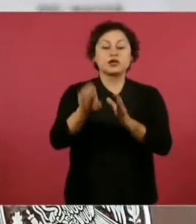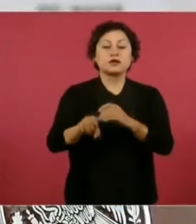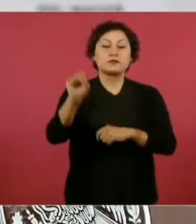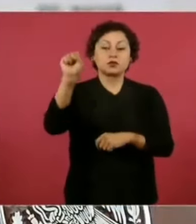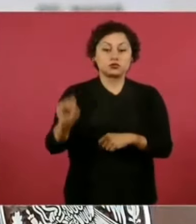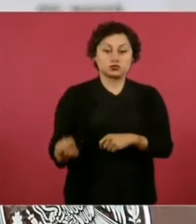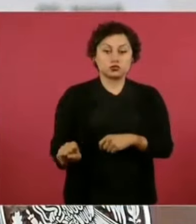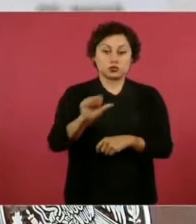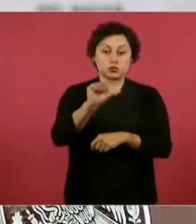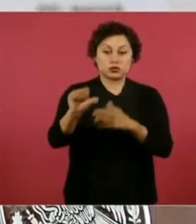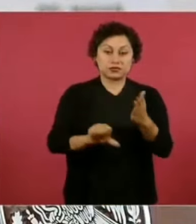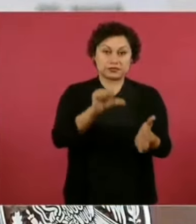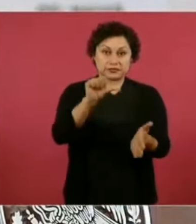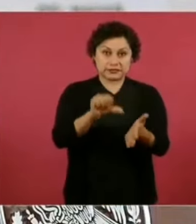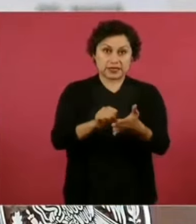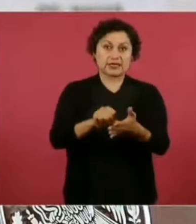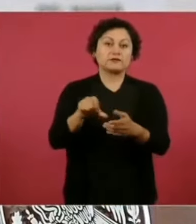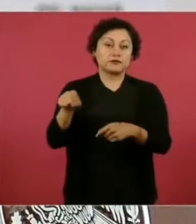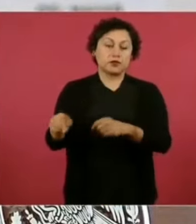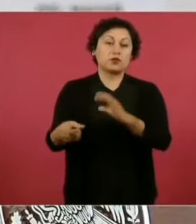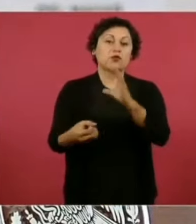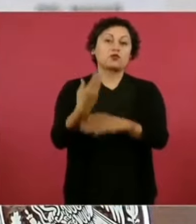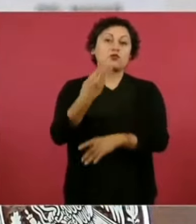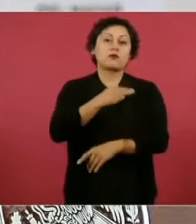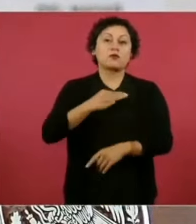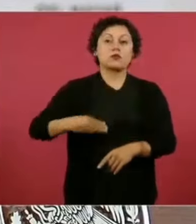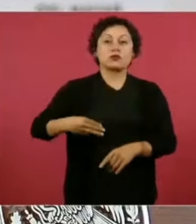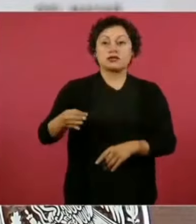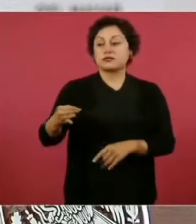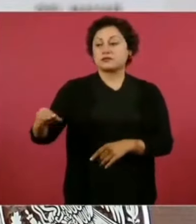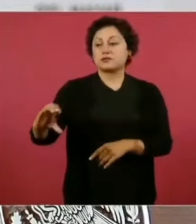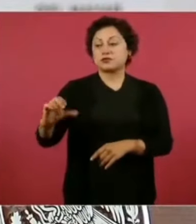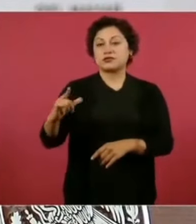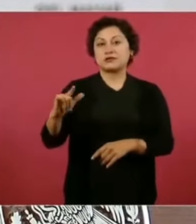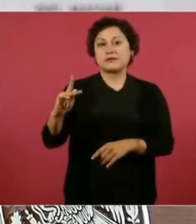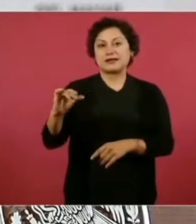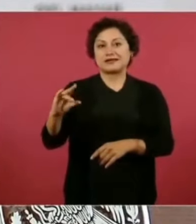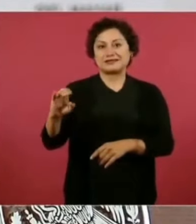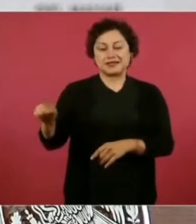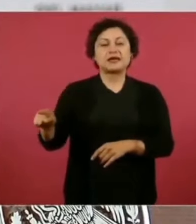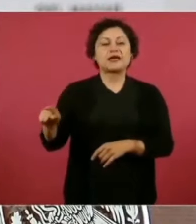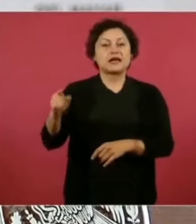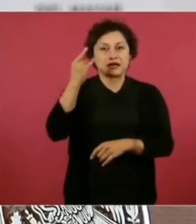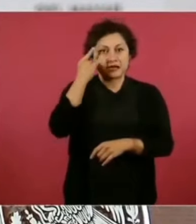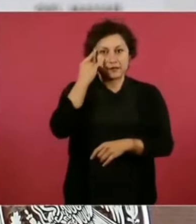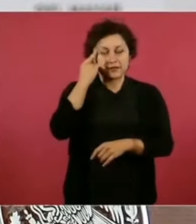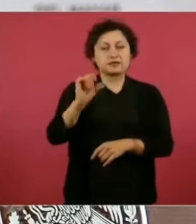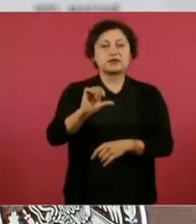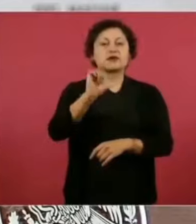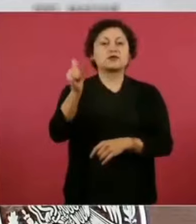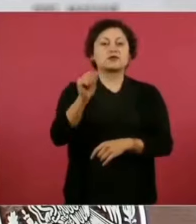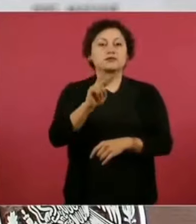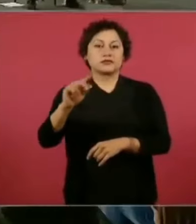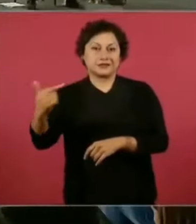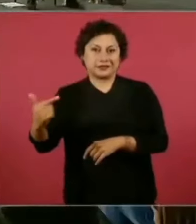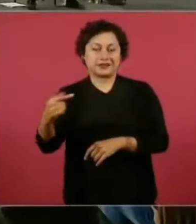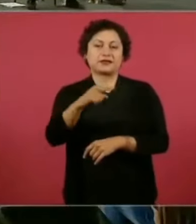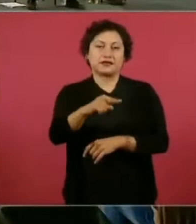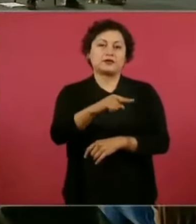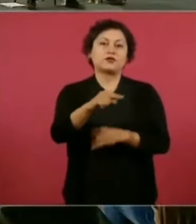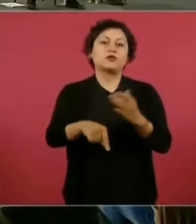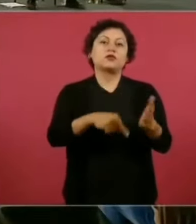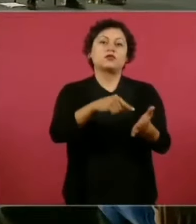Salud de Bacapchen, en el nuevo municipio de Sitbalché, allá en Campeche, y el Centro de Salud de Vicente Guerrero en Jiquipilas, en el estado